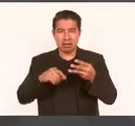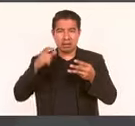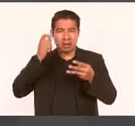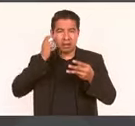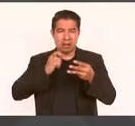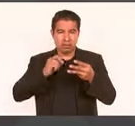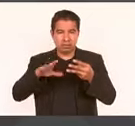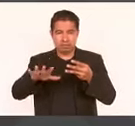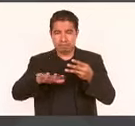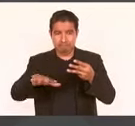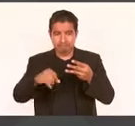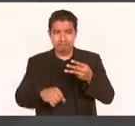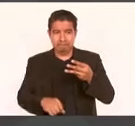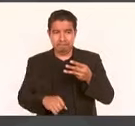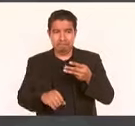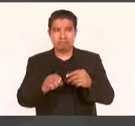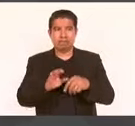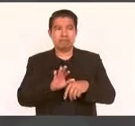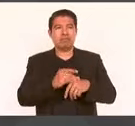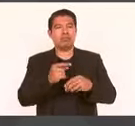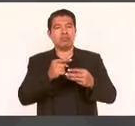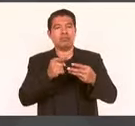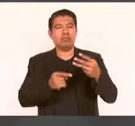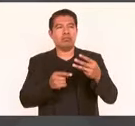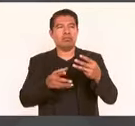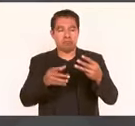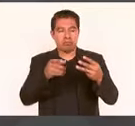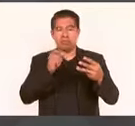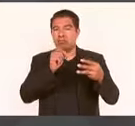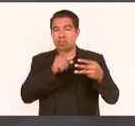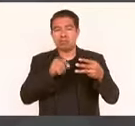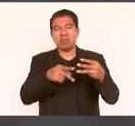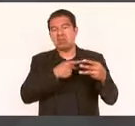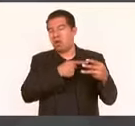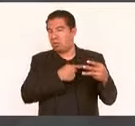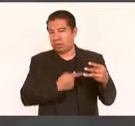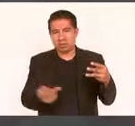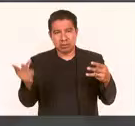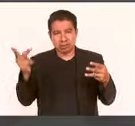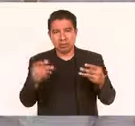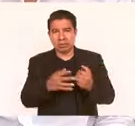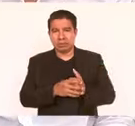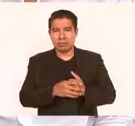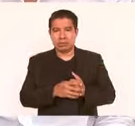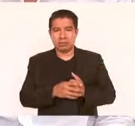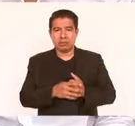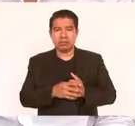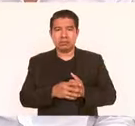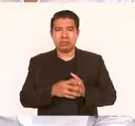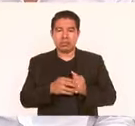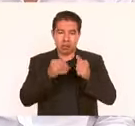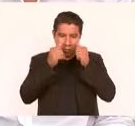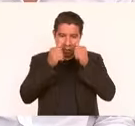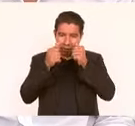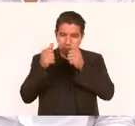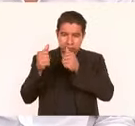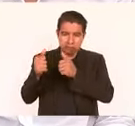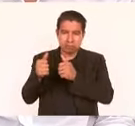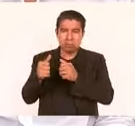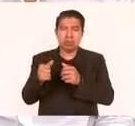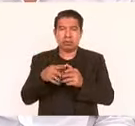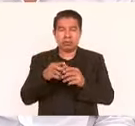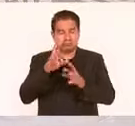Guerrero, porque son estados con más pobreza. Y se atiende a todos, se escucha a todos, se